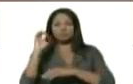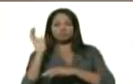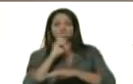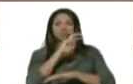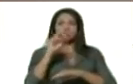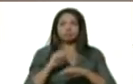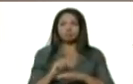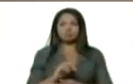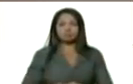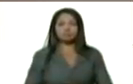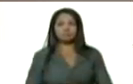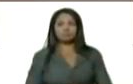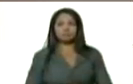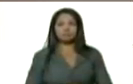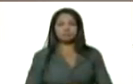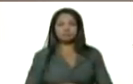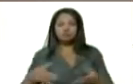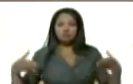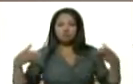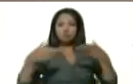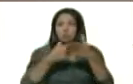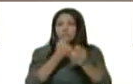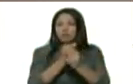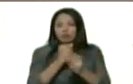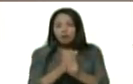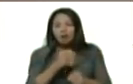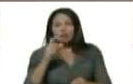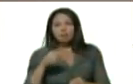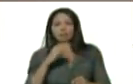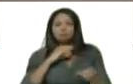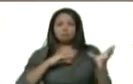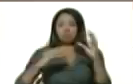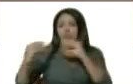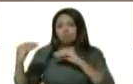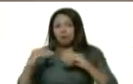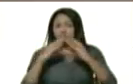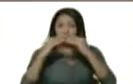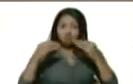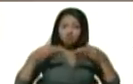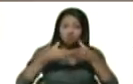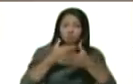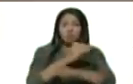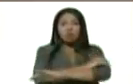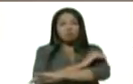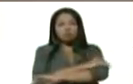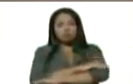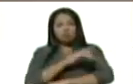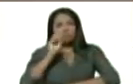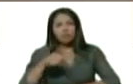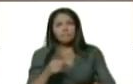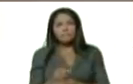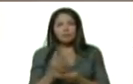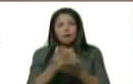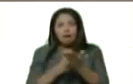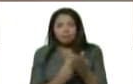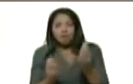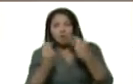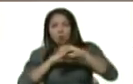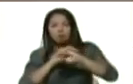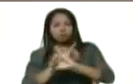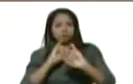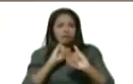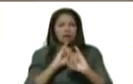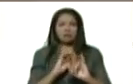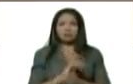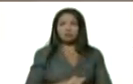Nacional, mesas de diálogo, conversaciones con todos los factores de la oposición, los preacuerdos que ya hay,